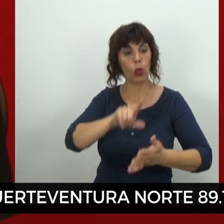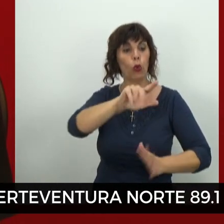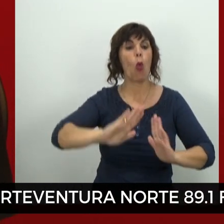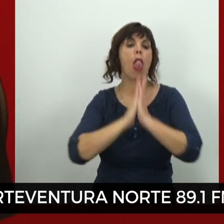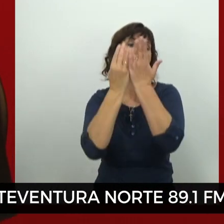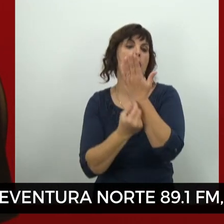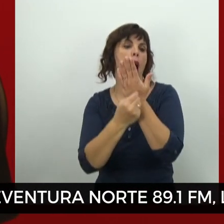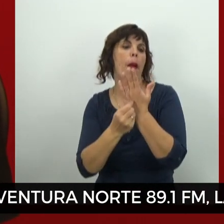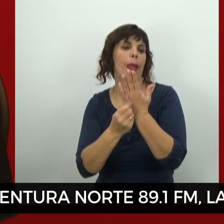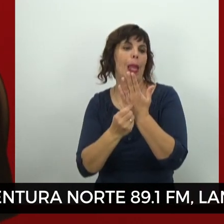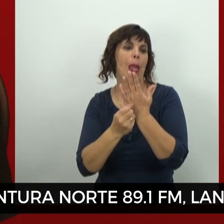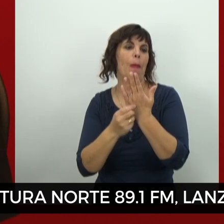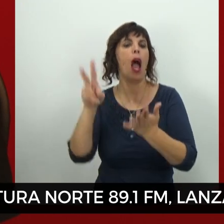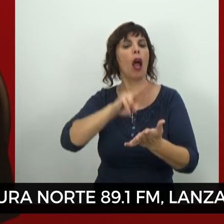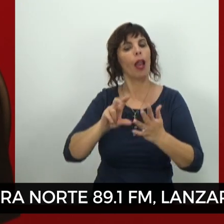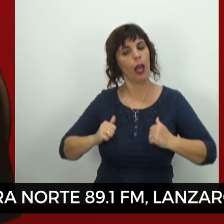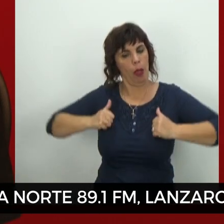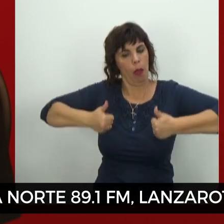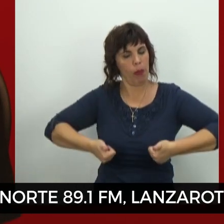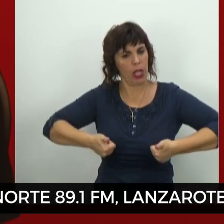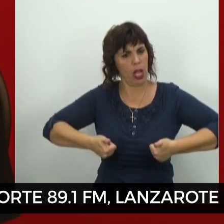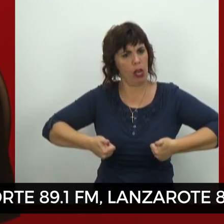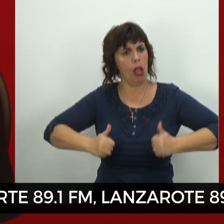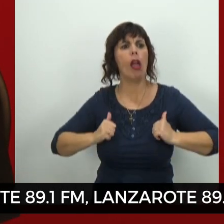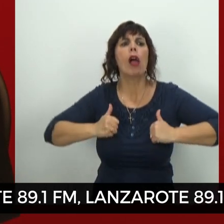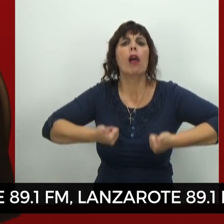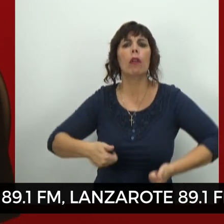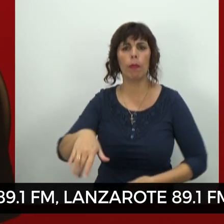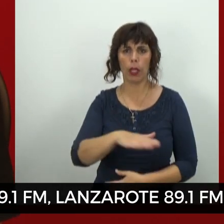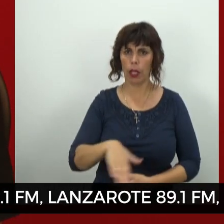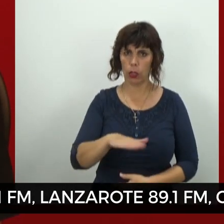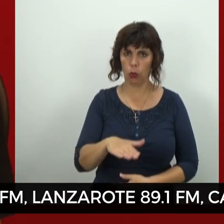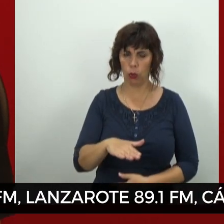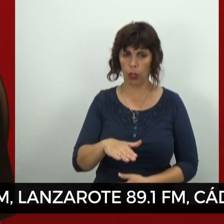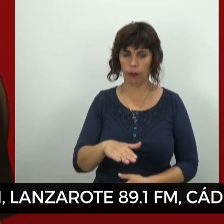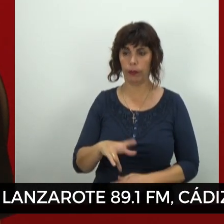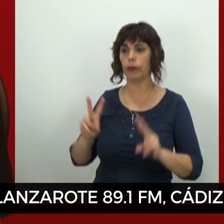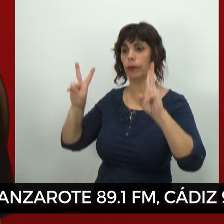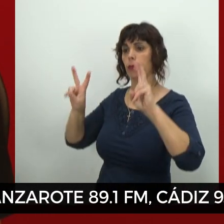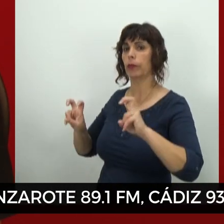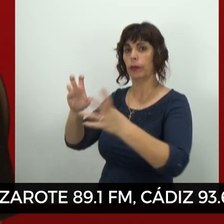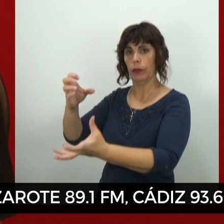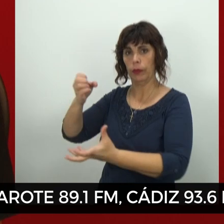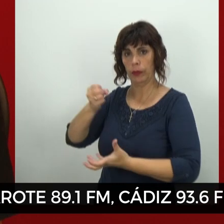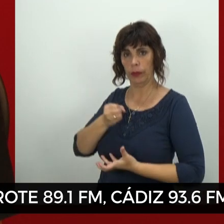Biblia, empieza a leer la Biblia en el Nuevo Testamento.